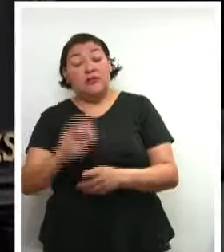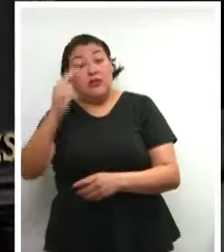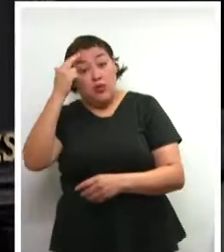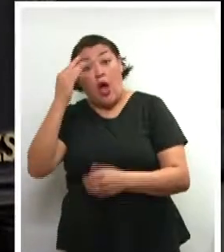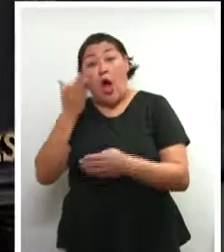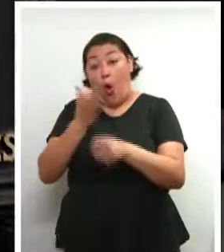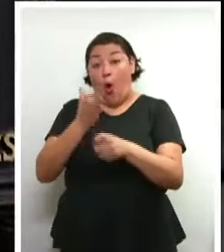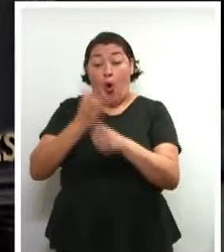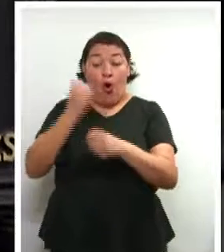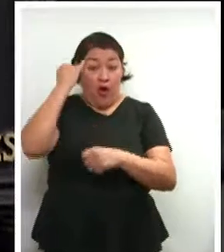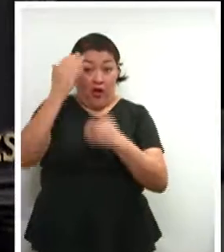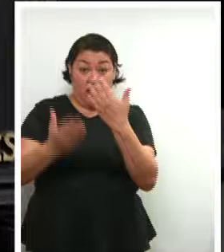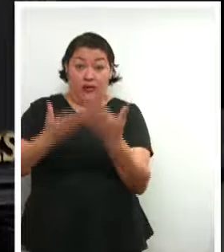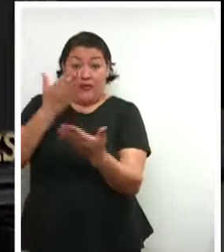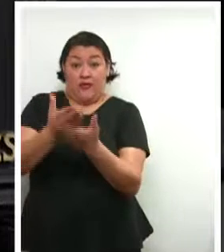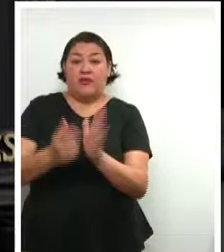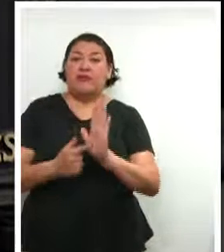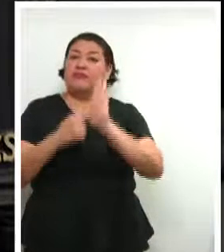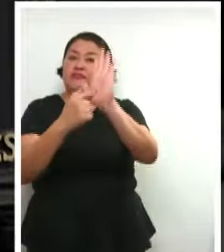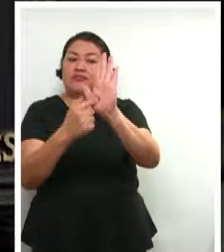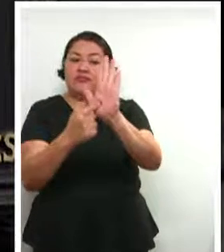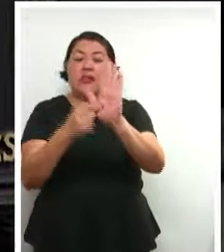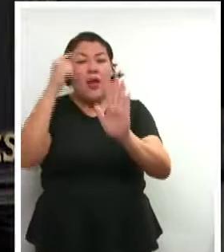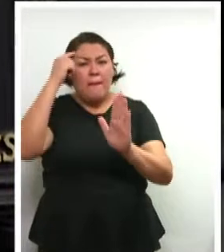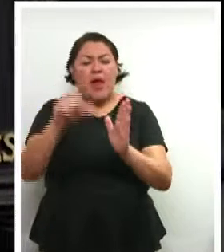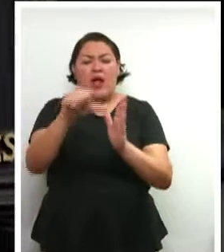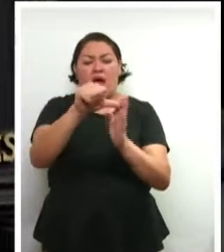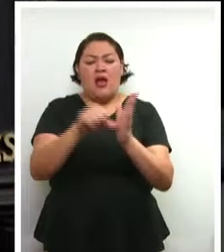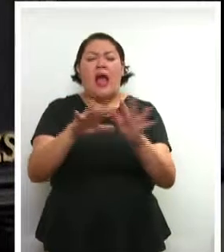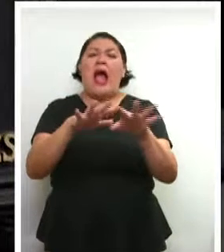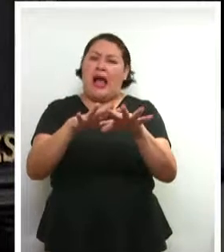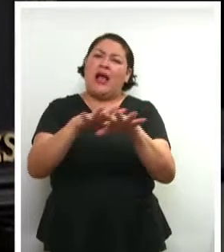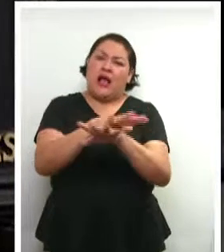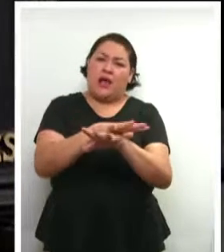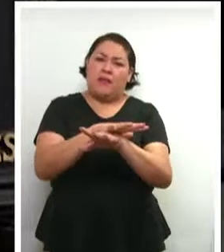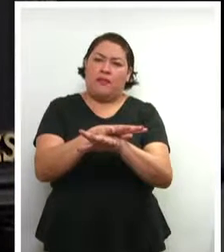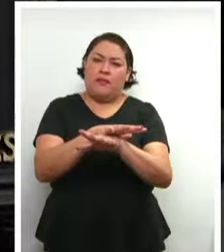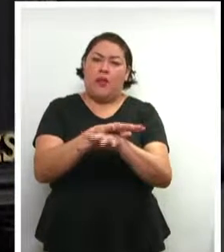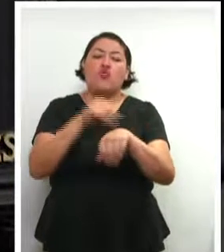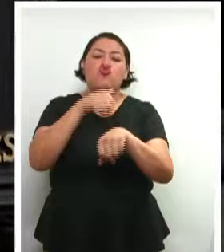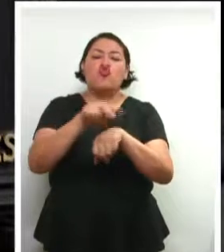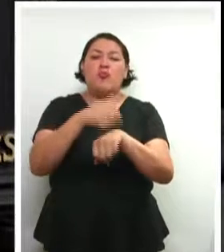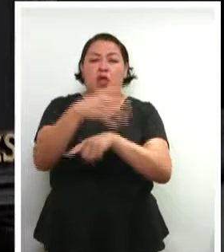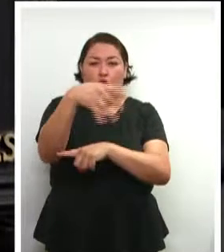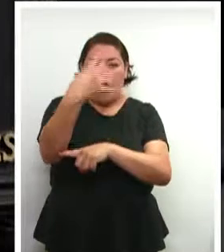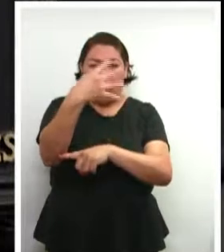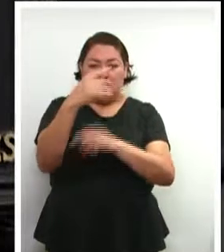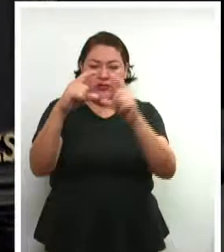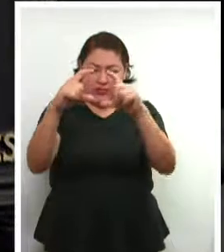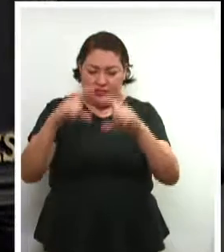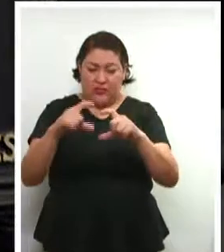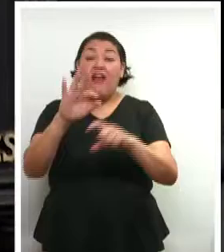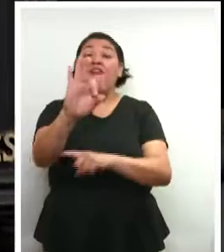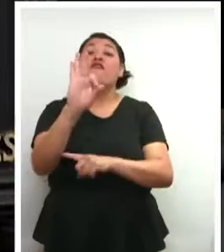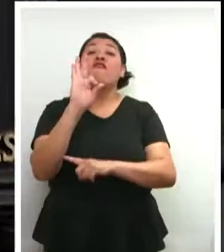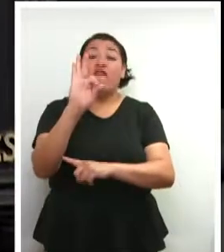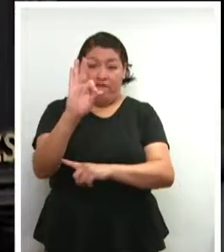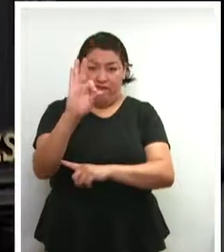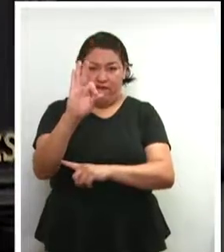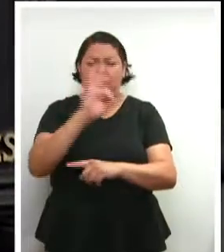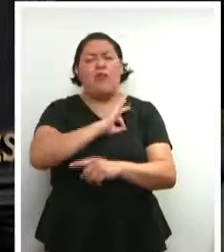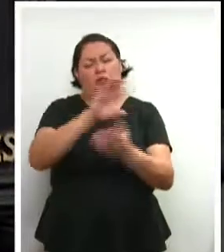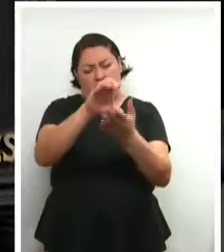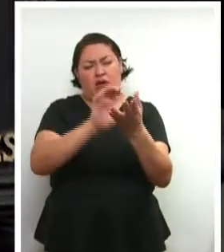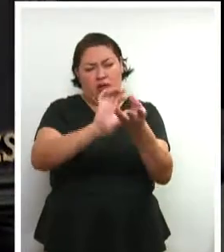presento esta iniciativa con reforma de decreto porque se reforma y adiciona el artículo 14, apartado F del proyecto